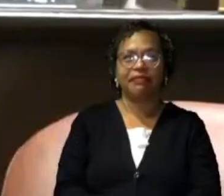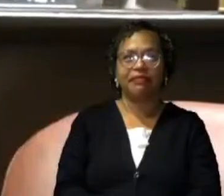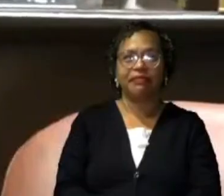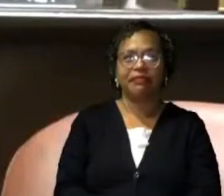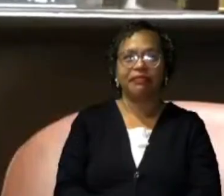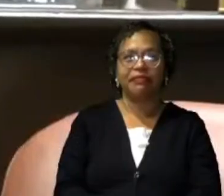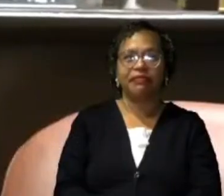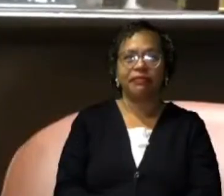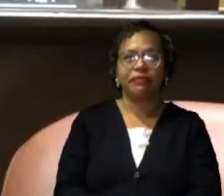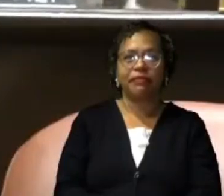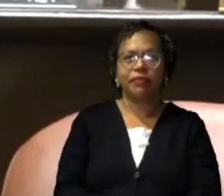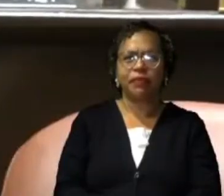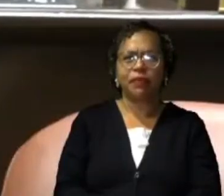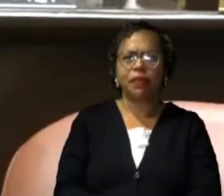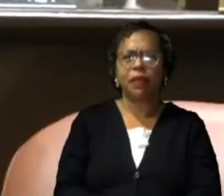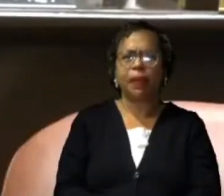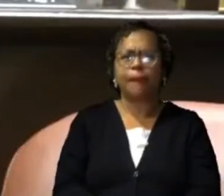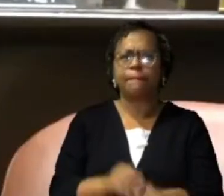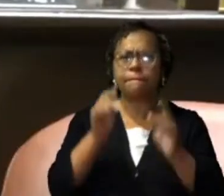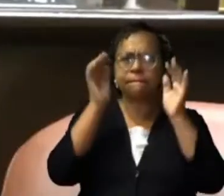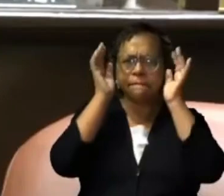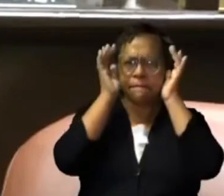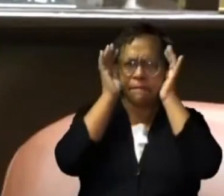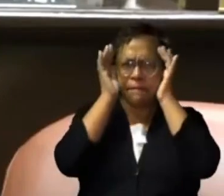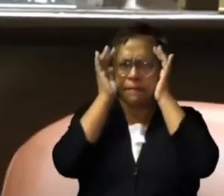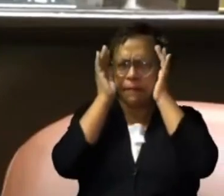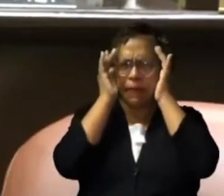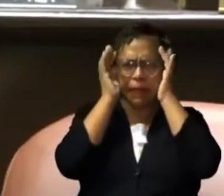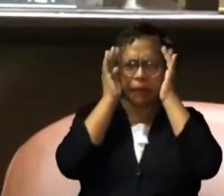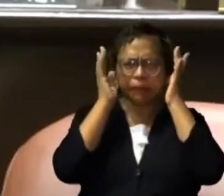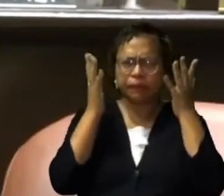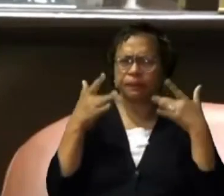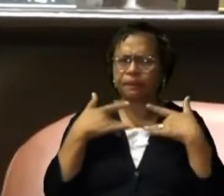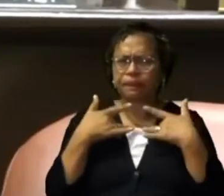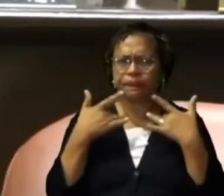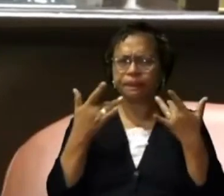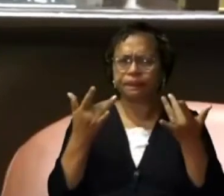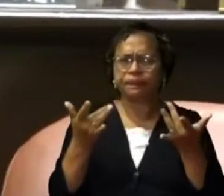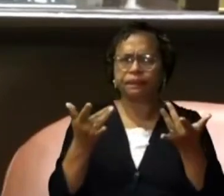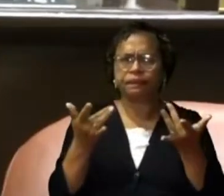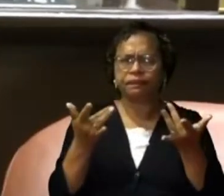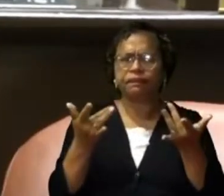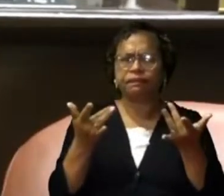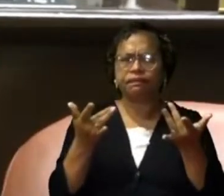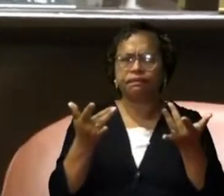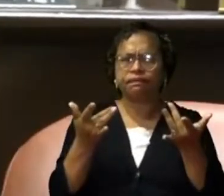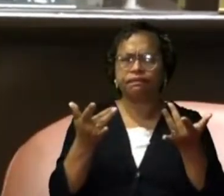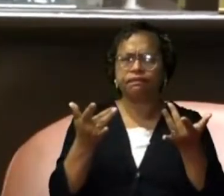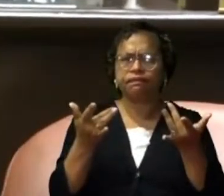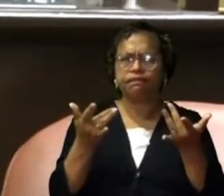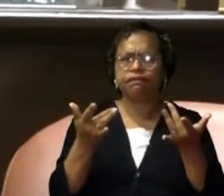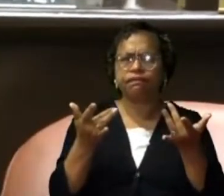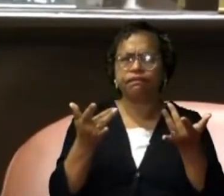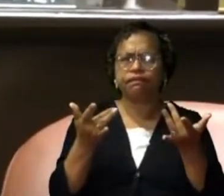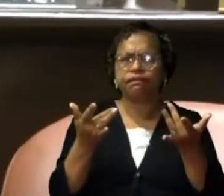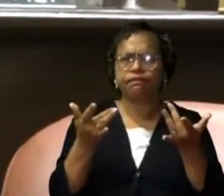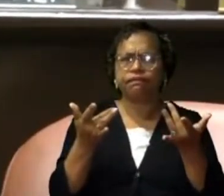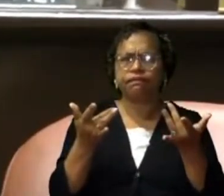Nuestra inquietud se inscribe en una preocupación que nosotros